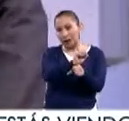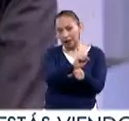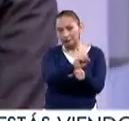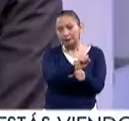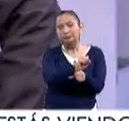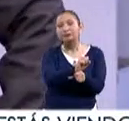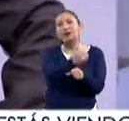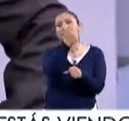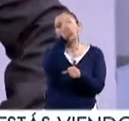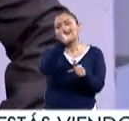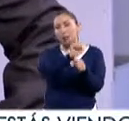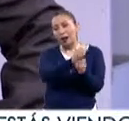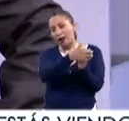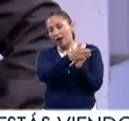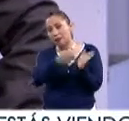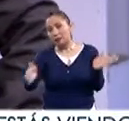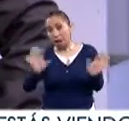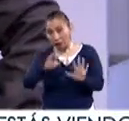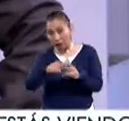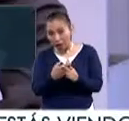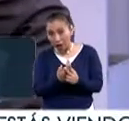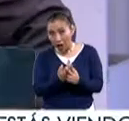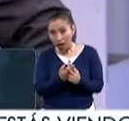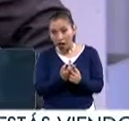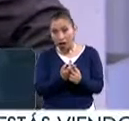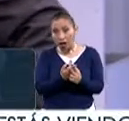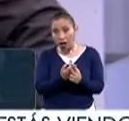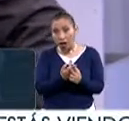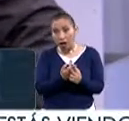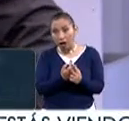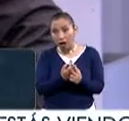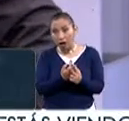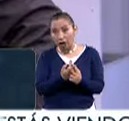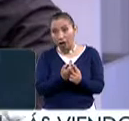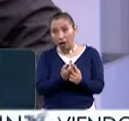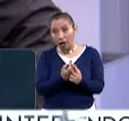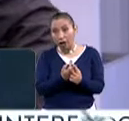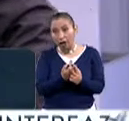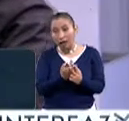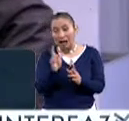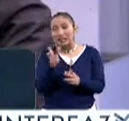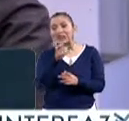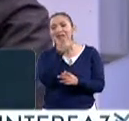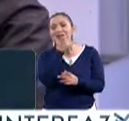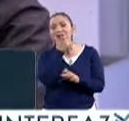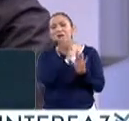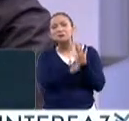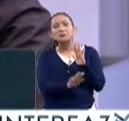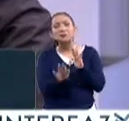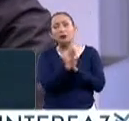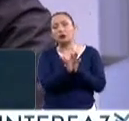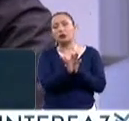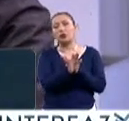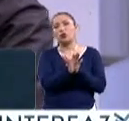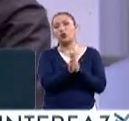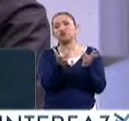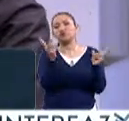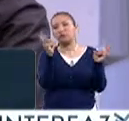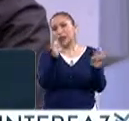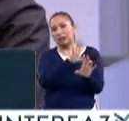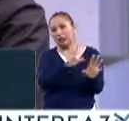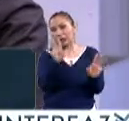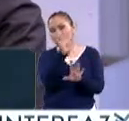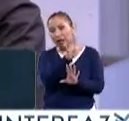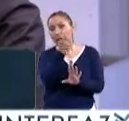son seis semanas de empezó el curso y es un es un inglés básico en términos